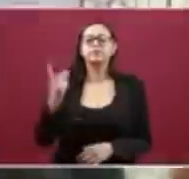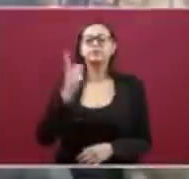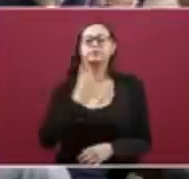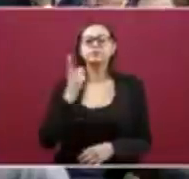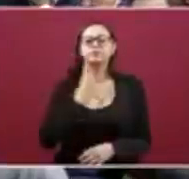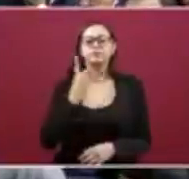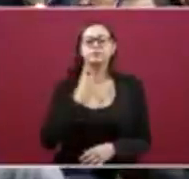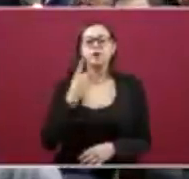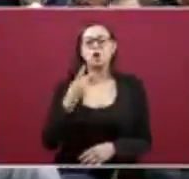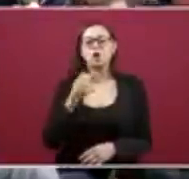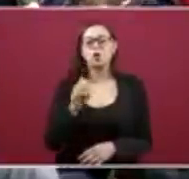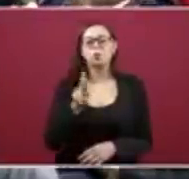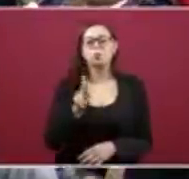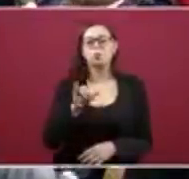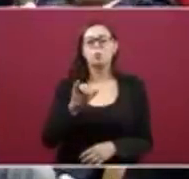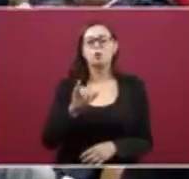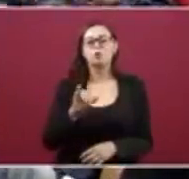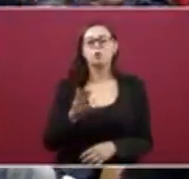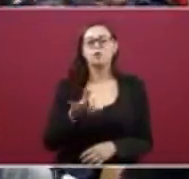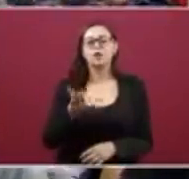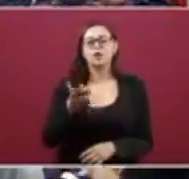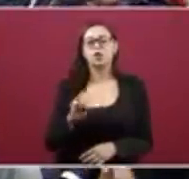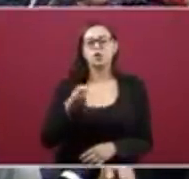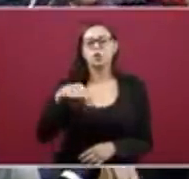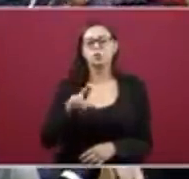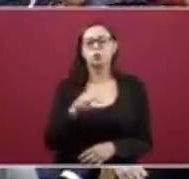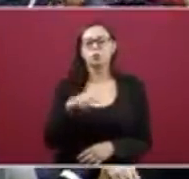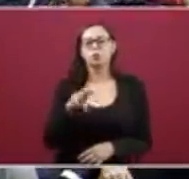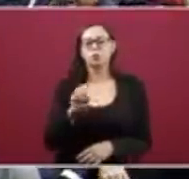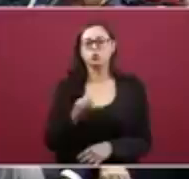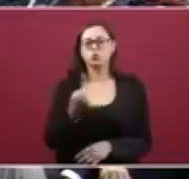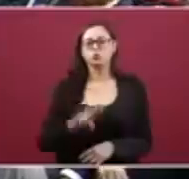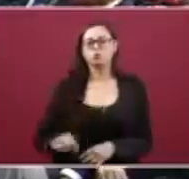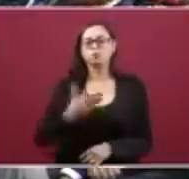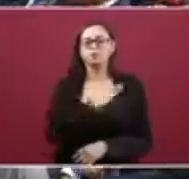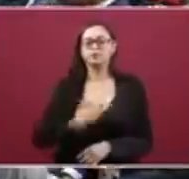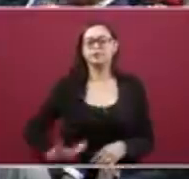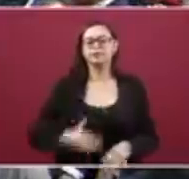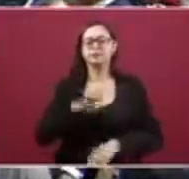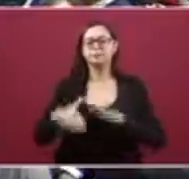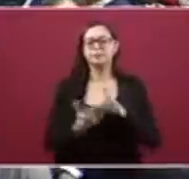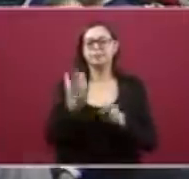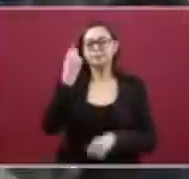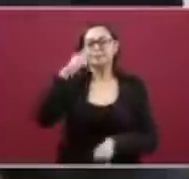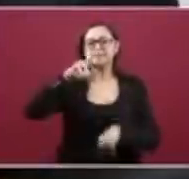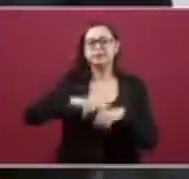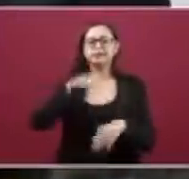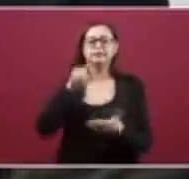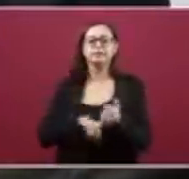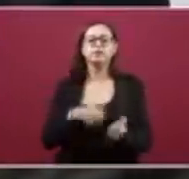porfirio muñoz ledo presidente de la mesa directiva de la cámara de diputados